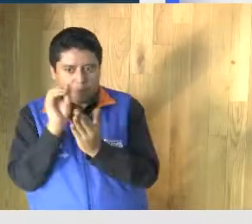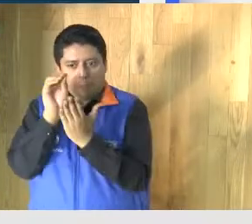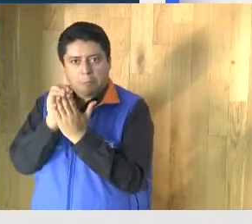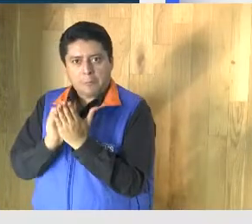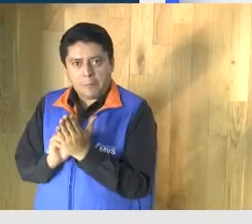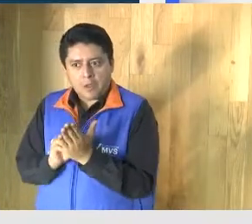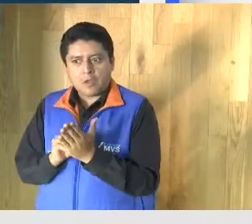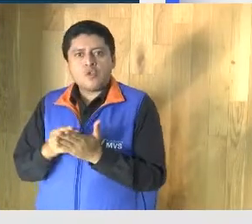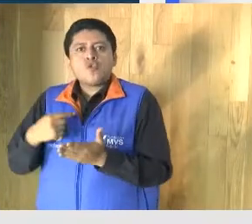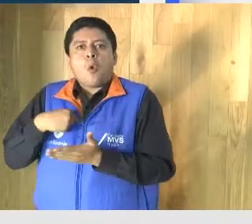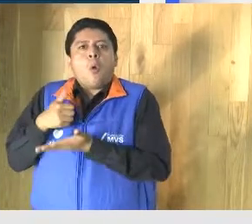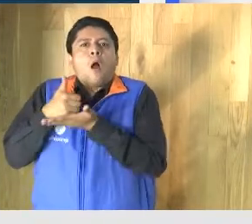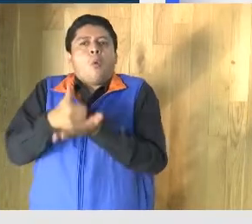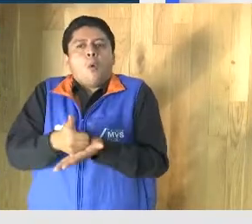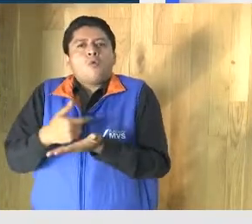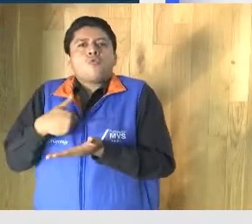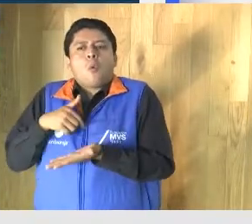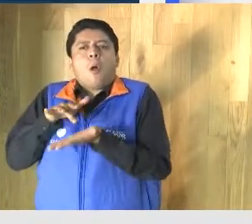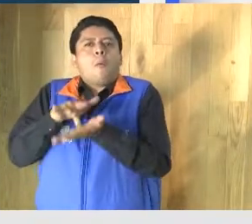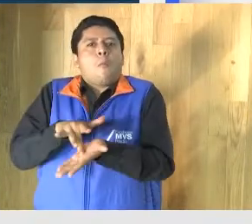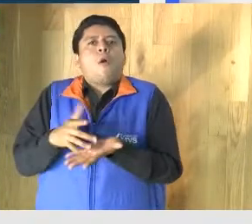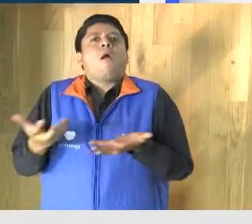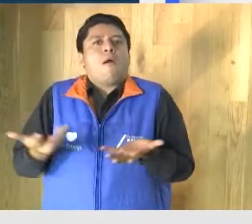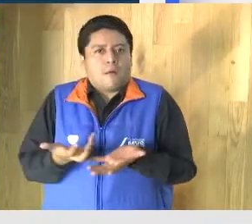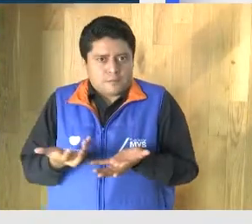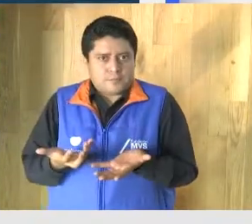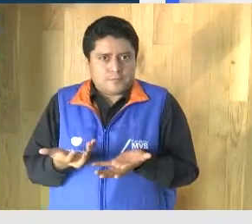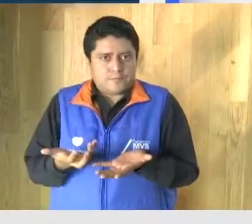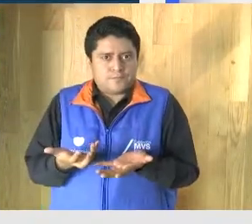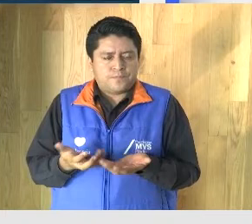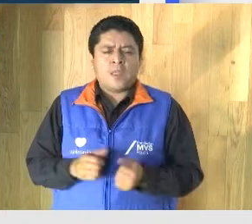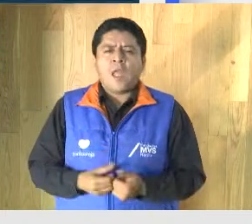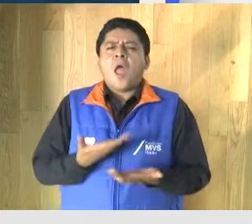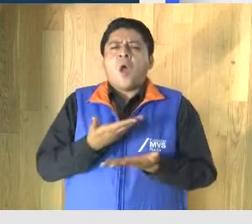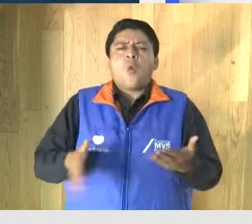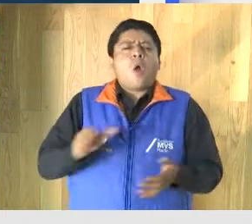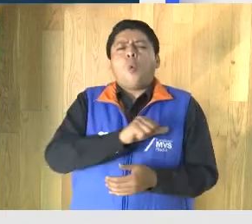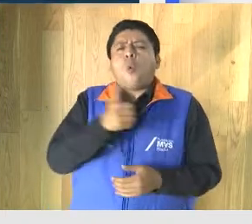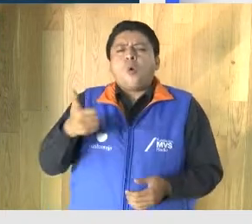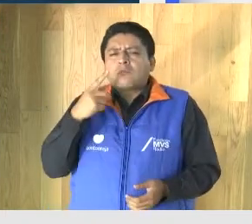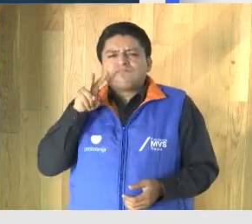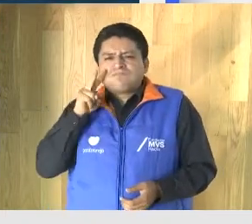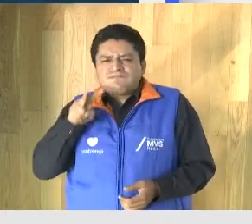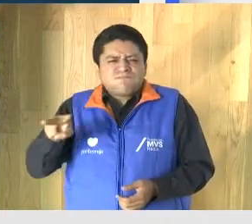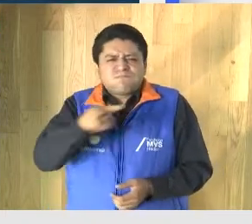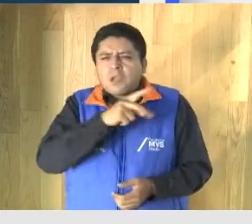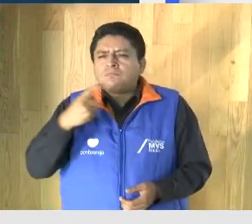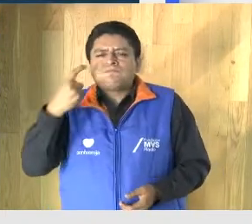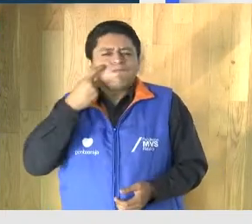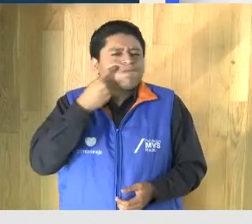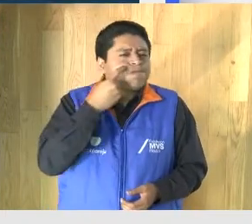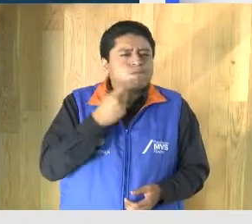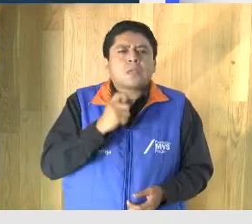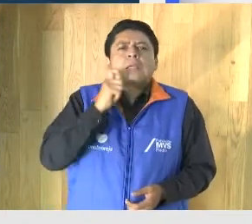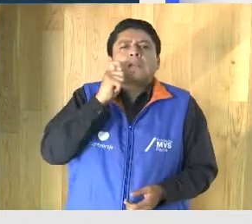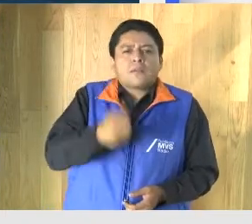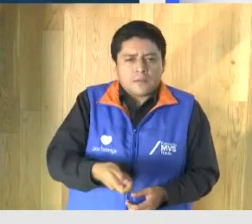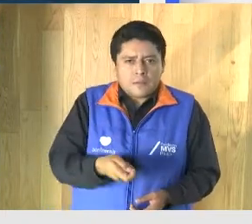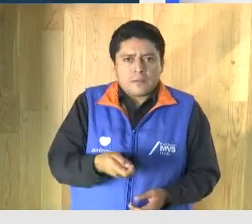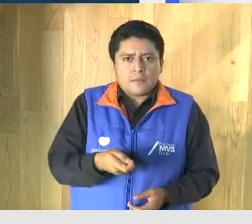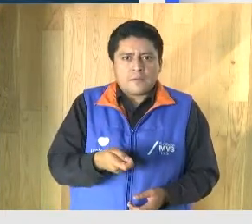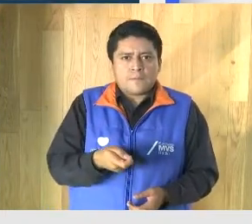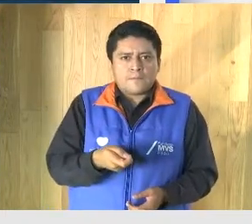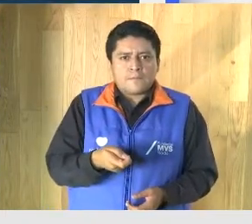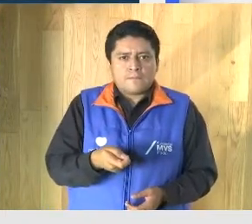¿Qué otras características tenemos en la era que vivimos hoy? Bueno, pues lo hemos llamado el CEO-activismo, ¿no? La nueva